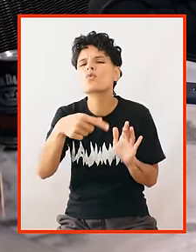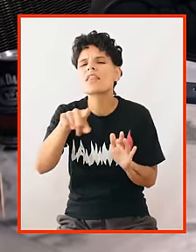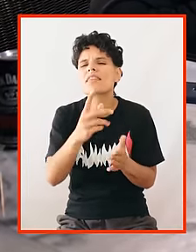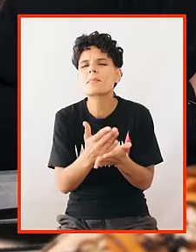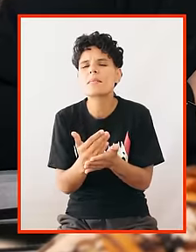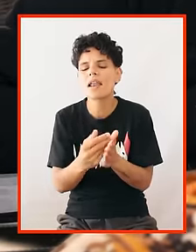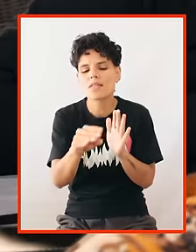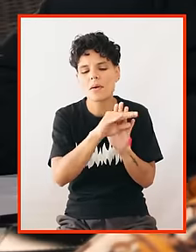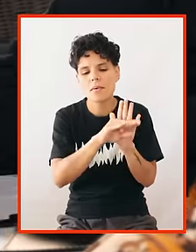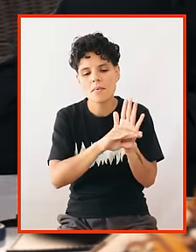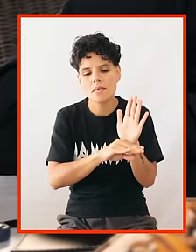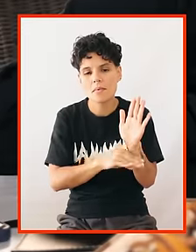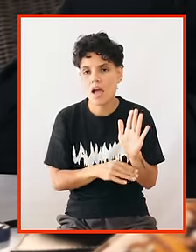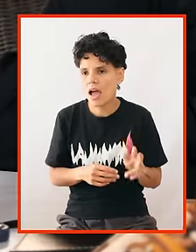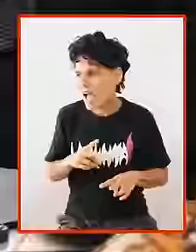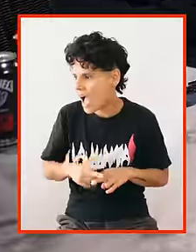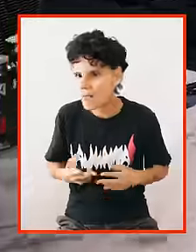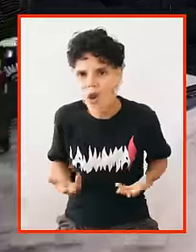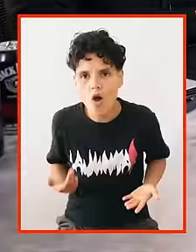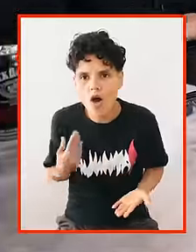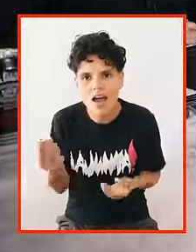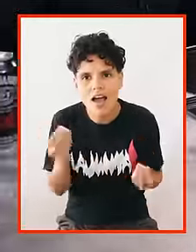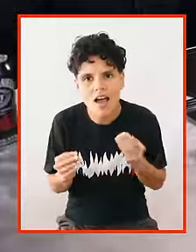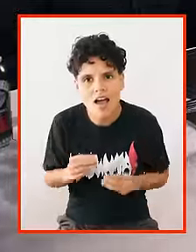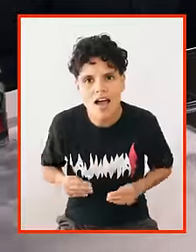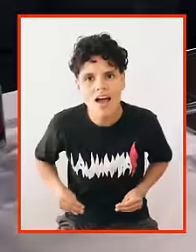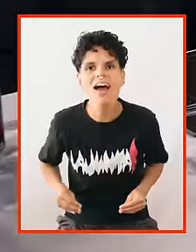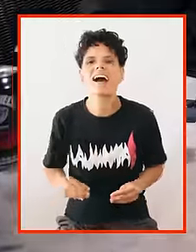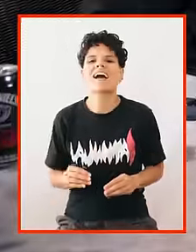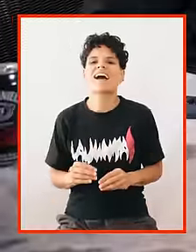Nacional? ¿Hagámoslo ahora?